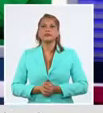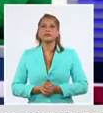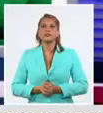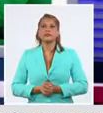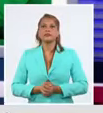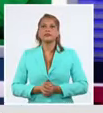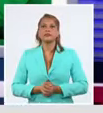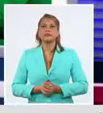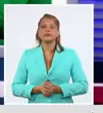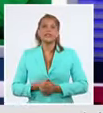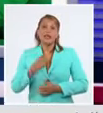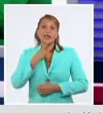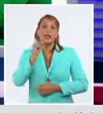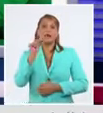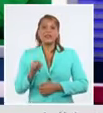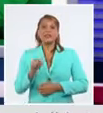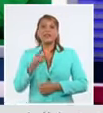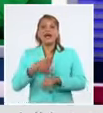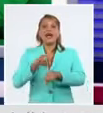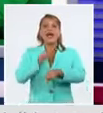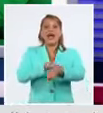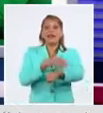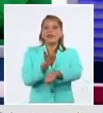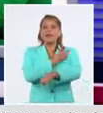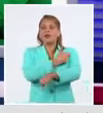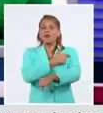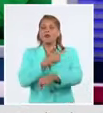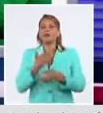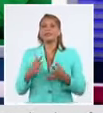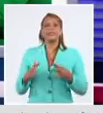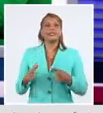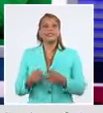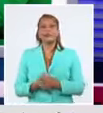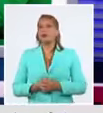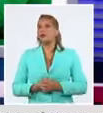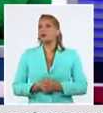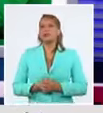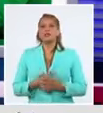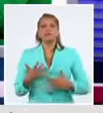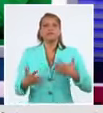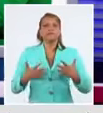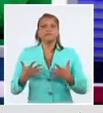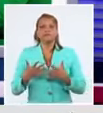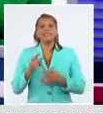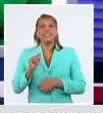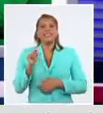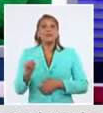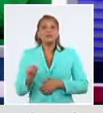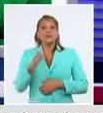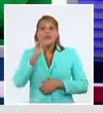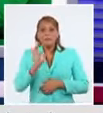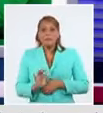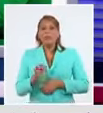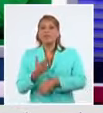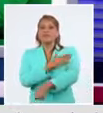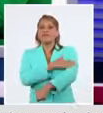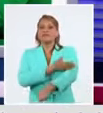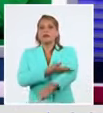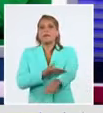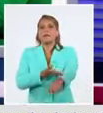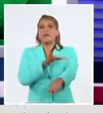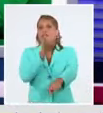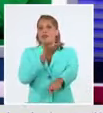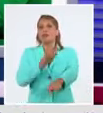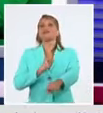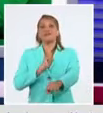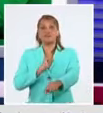anterior a la vacunación, generalmente provoca cifras elevadas de hipertensión. Hipertensión que, por supuesto, hay